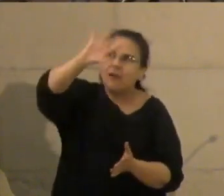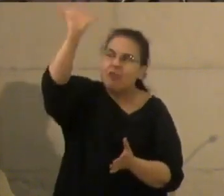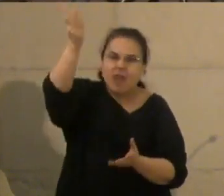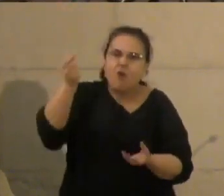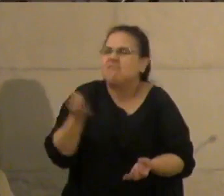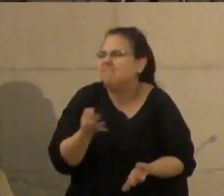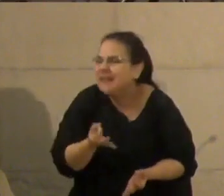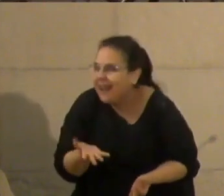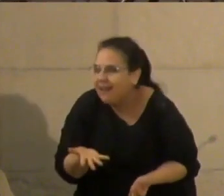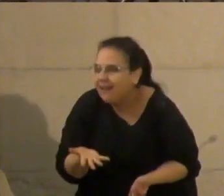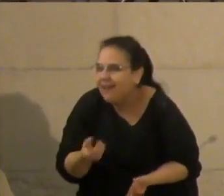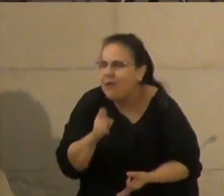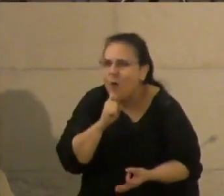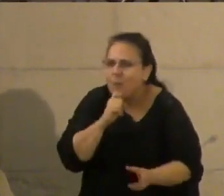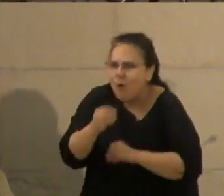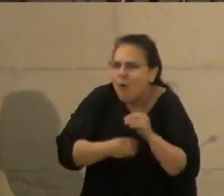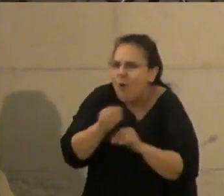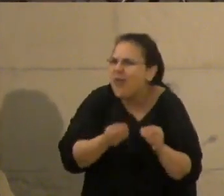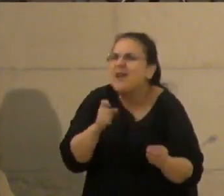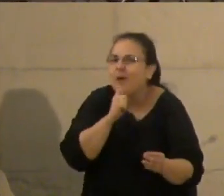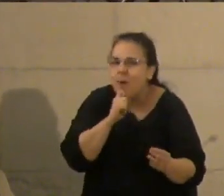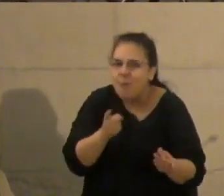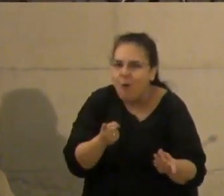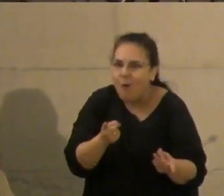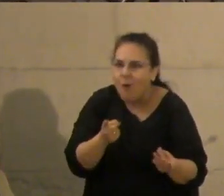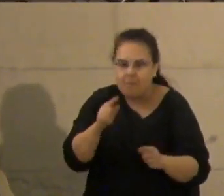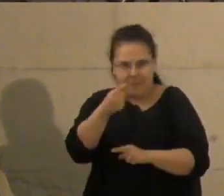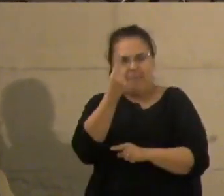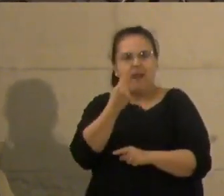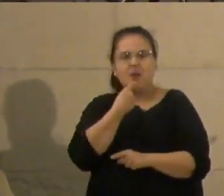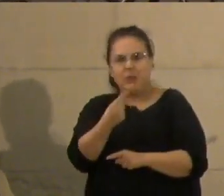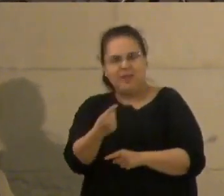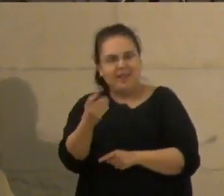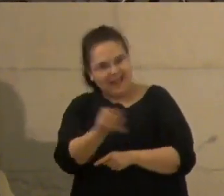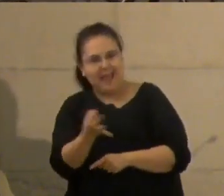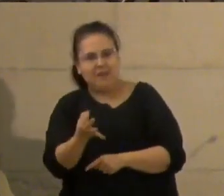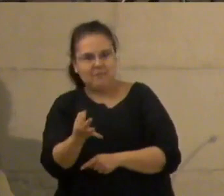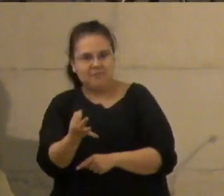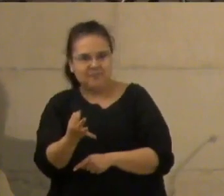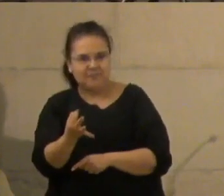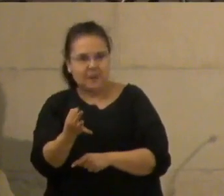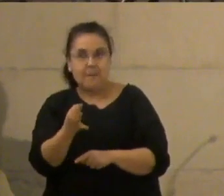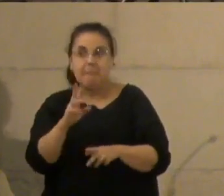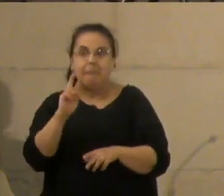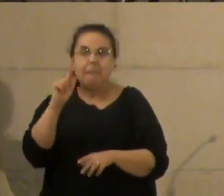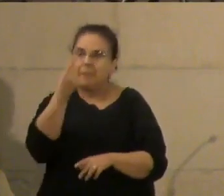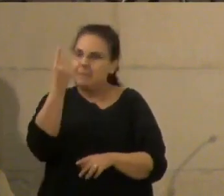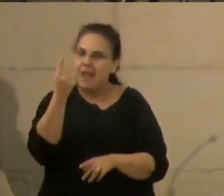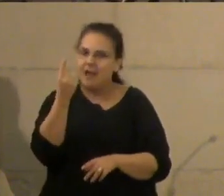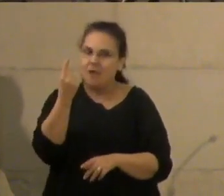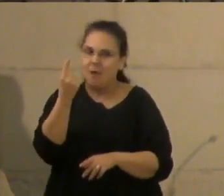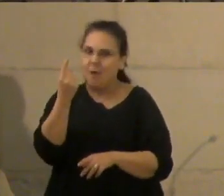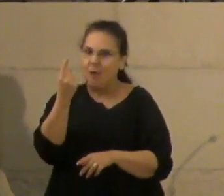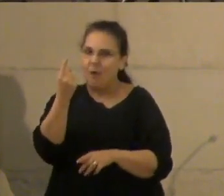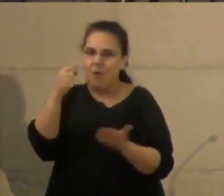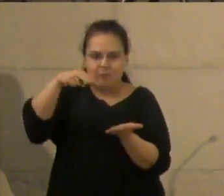hacer realmente. Lo primero que nos dice es que para mirar al cielo hay que tener los pies en la tierra,